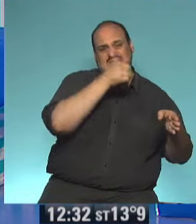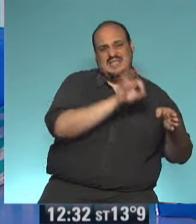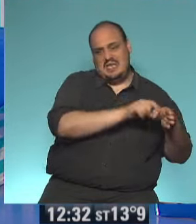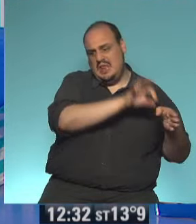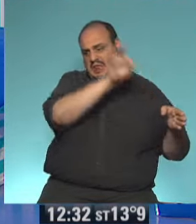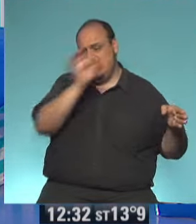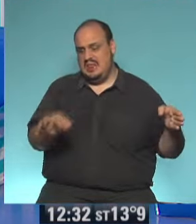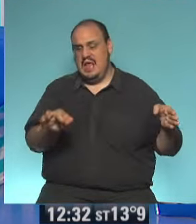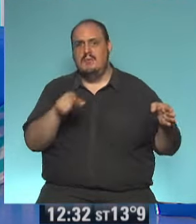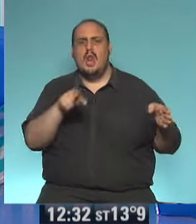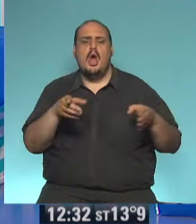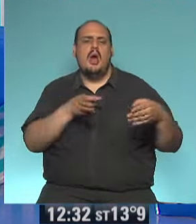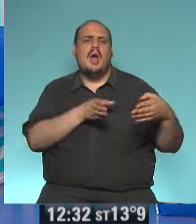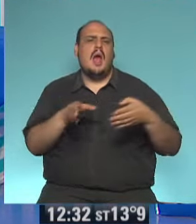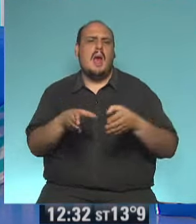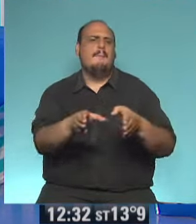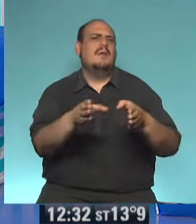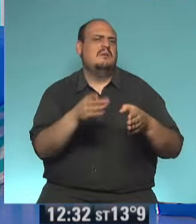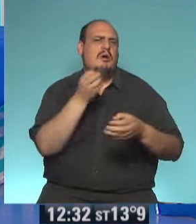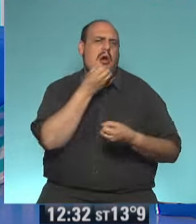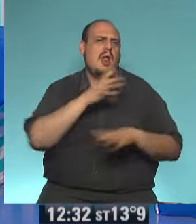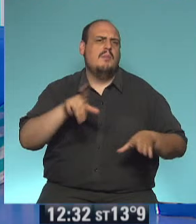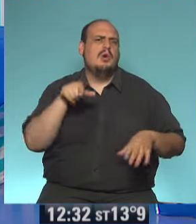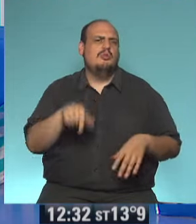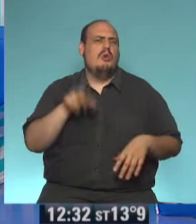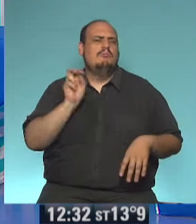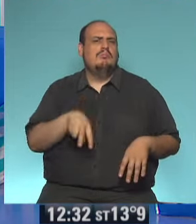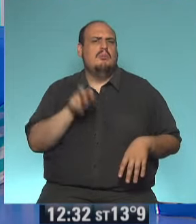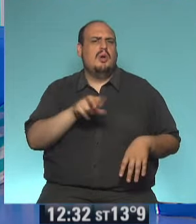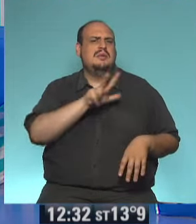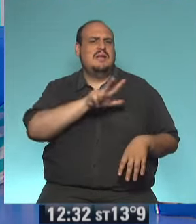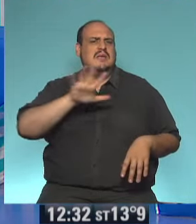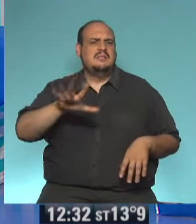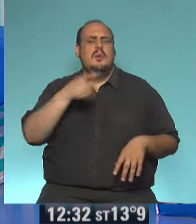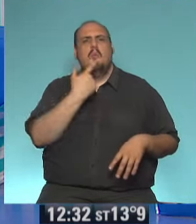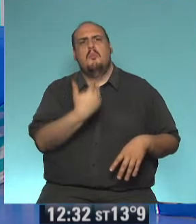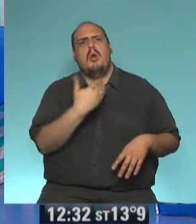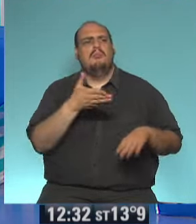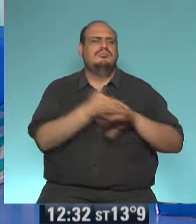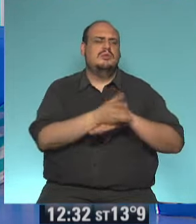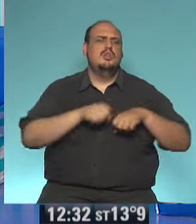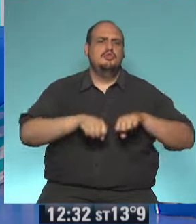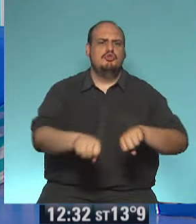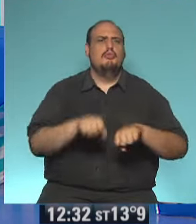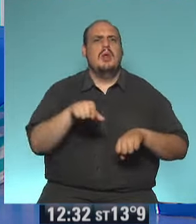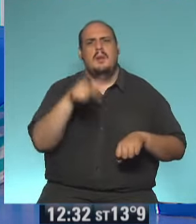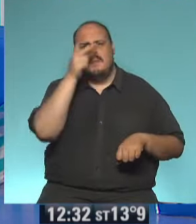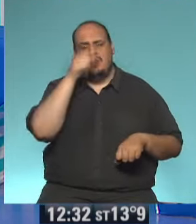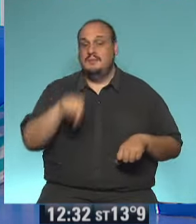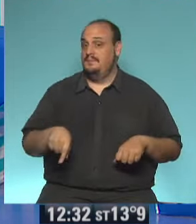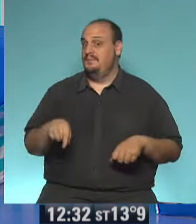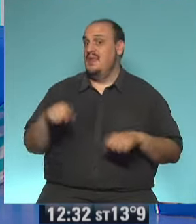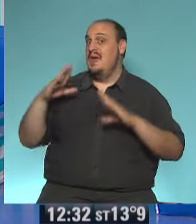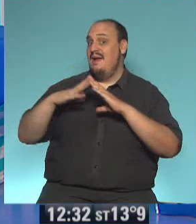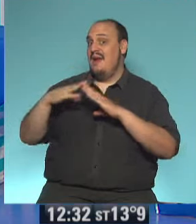además el camino es hermoso, caminando a la playa. Está bien. Vos podés charlar, podés pasar por el súper, podés juntar maderita para está el asado. ¿Hay ventilación adentro de la casa?